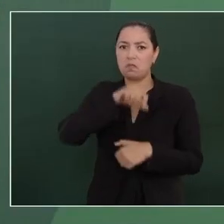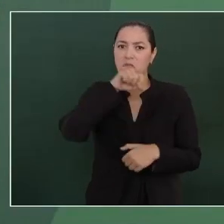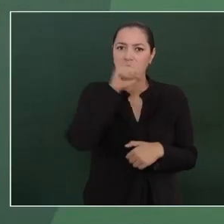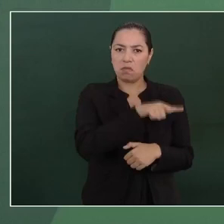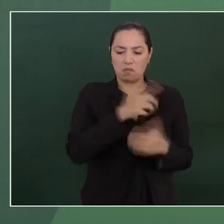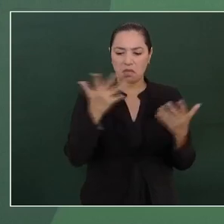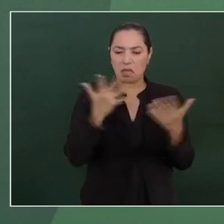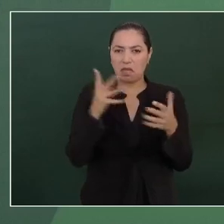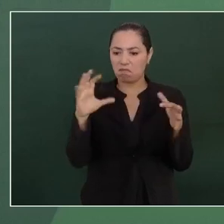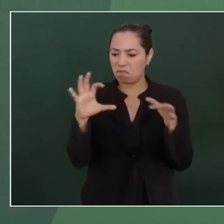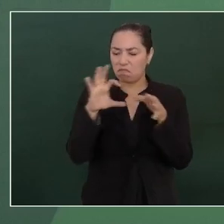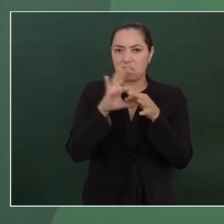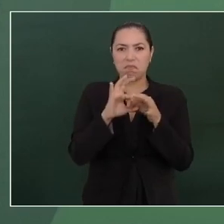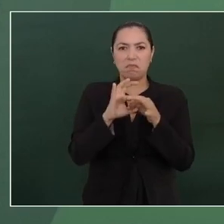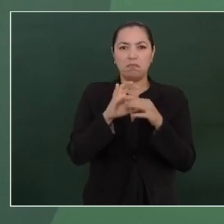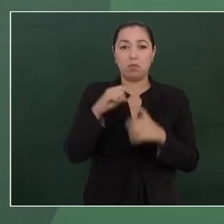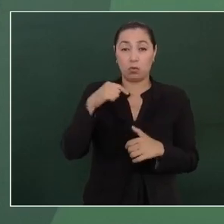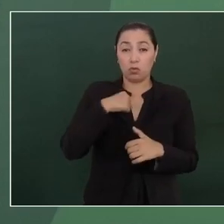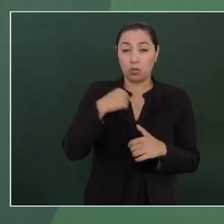No tengo un doble discurso,